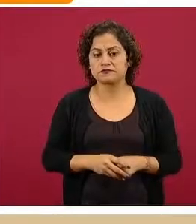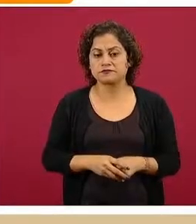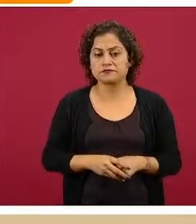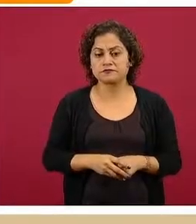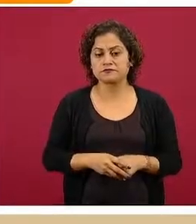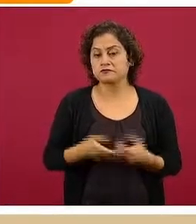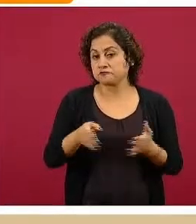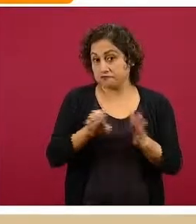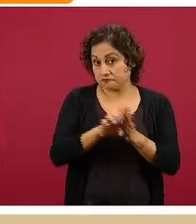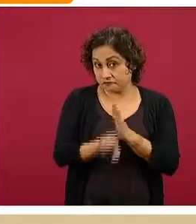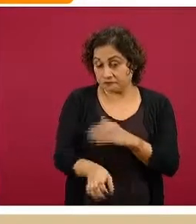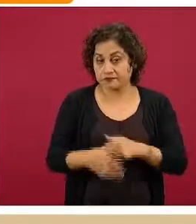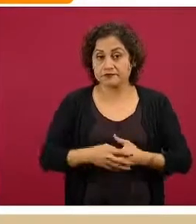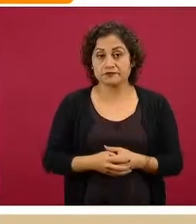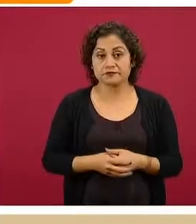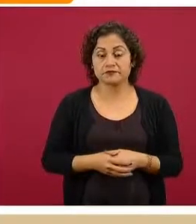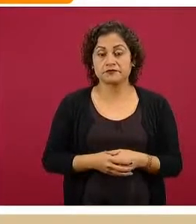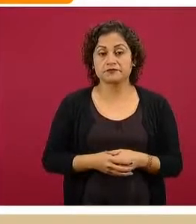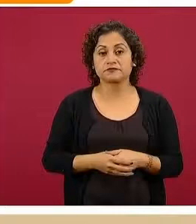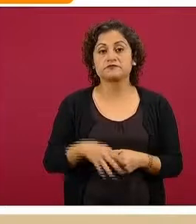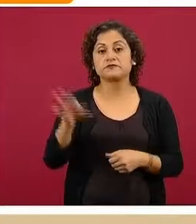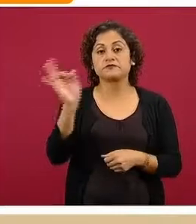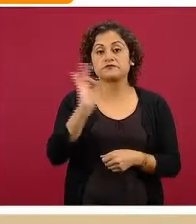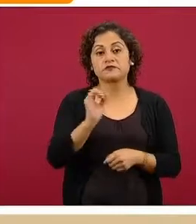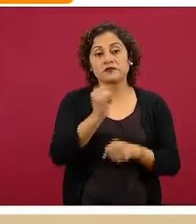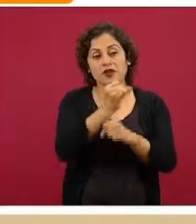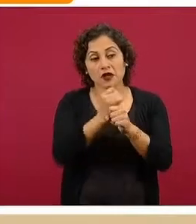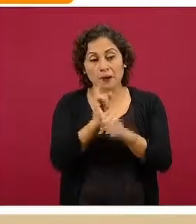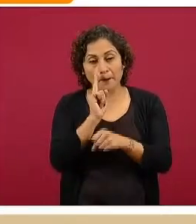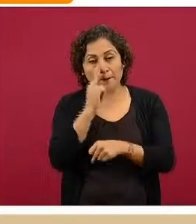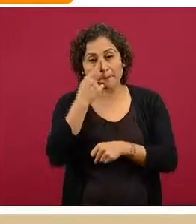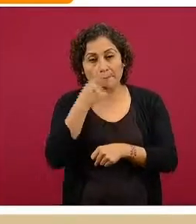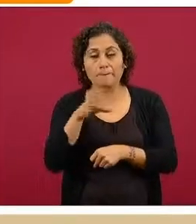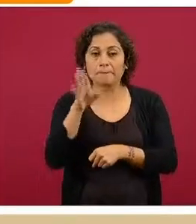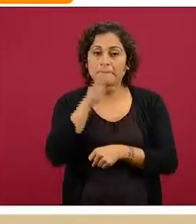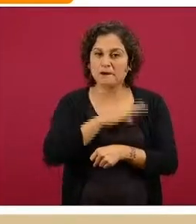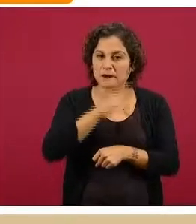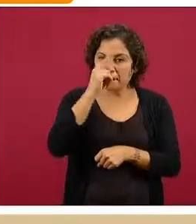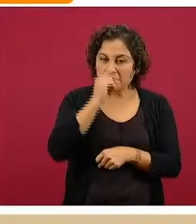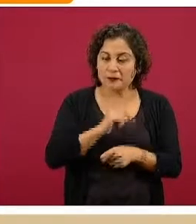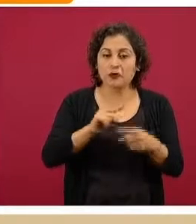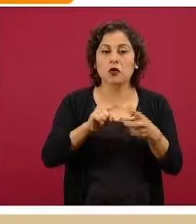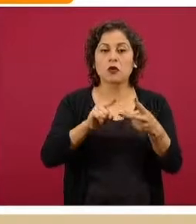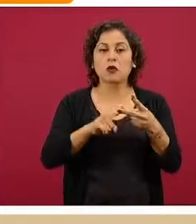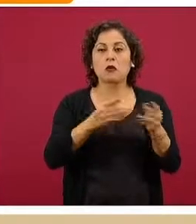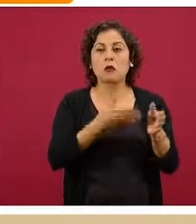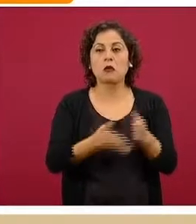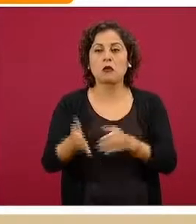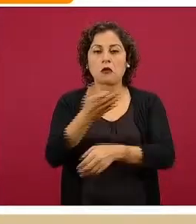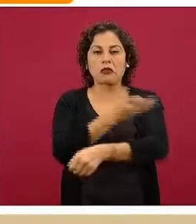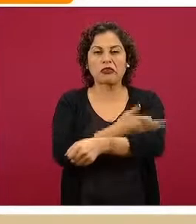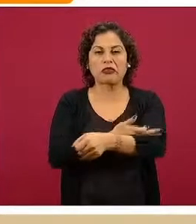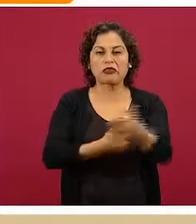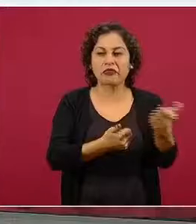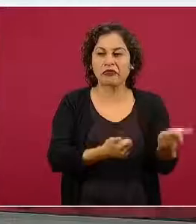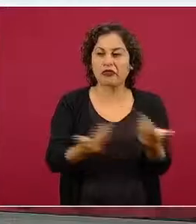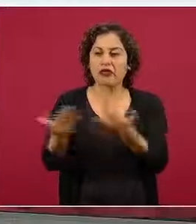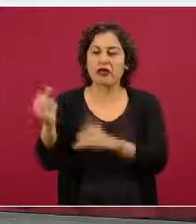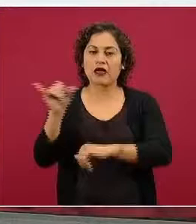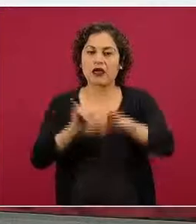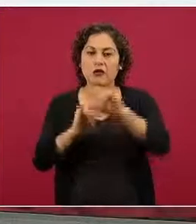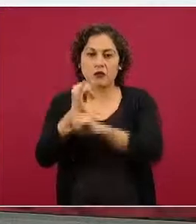causas. Por ejemplo, si la muestra fue mal tomada, si tiene mucho tiempo de haberse tomado la muestra en el tránsito